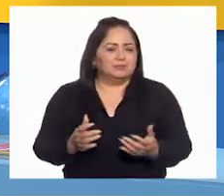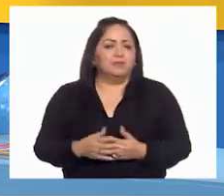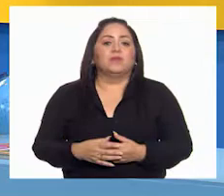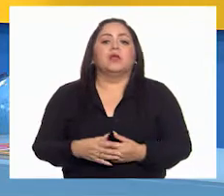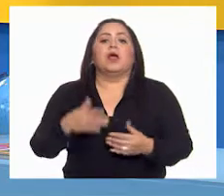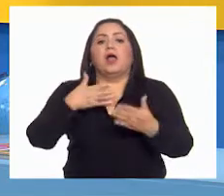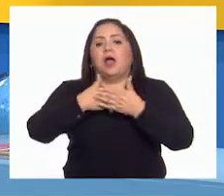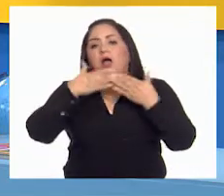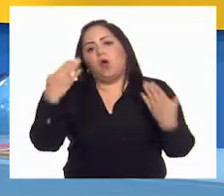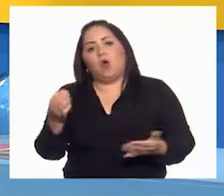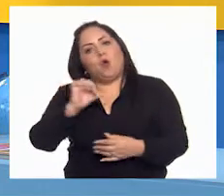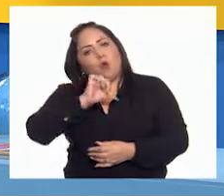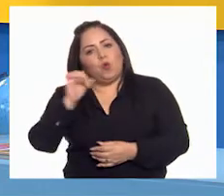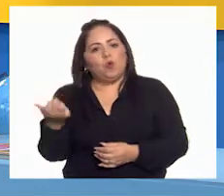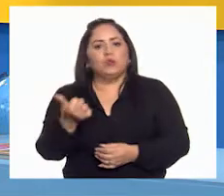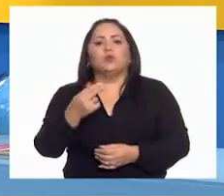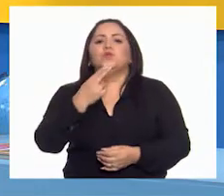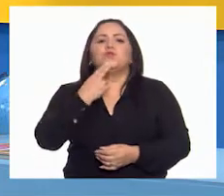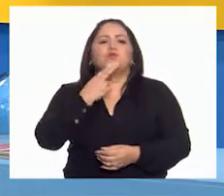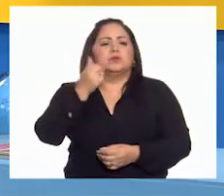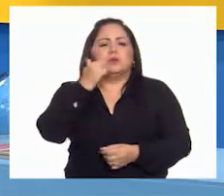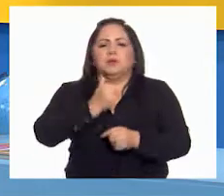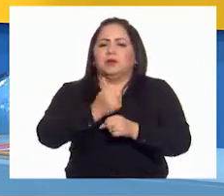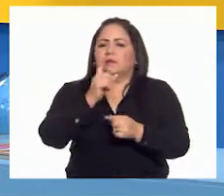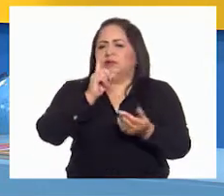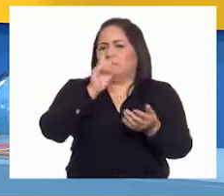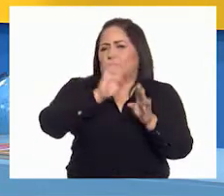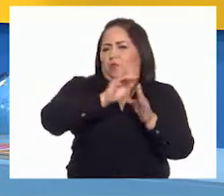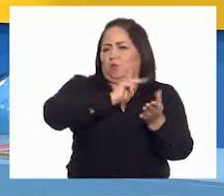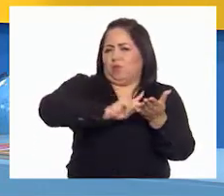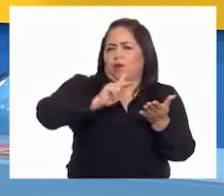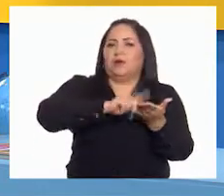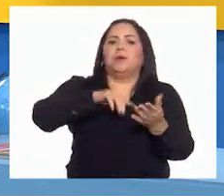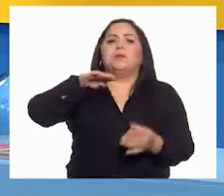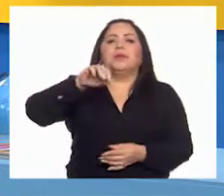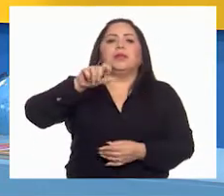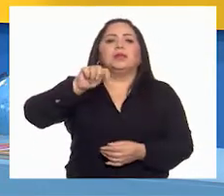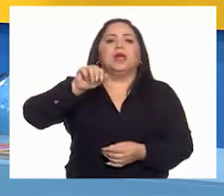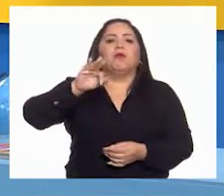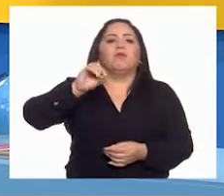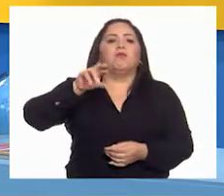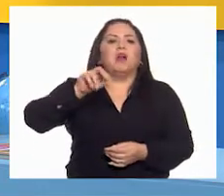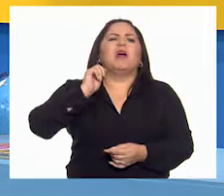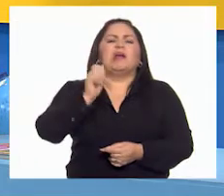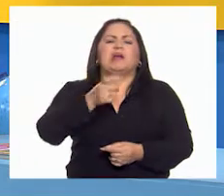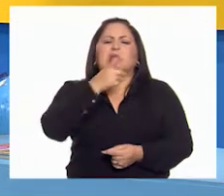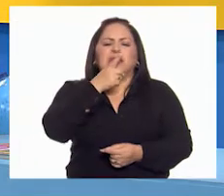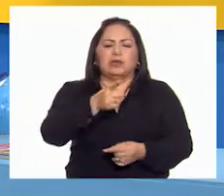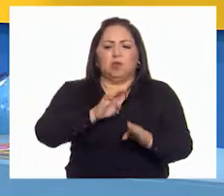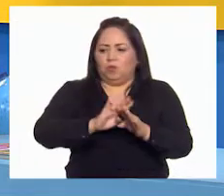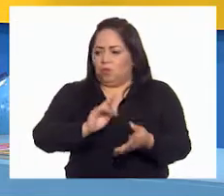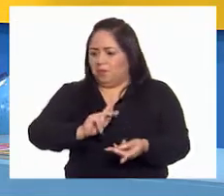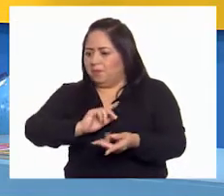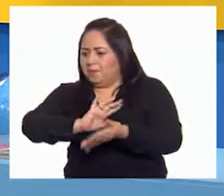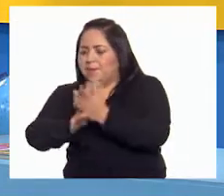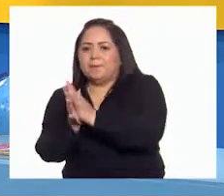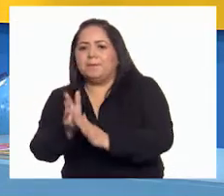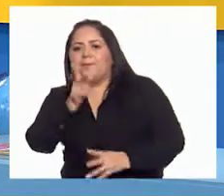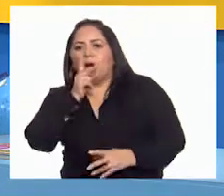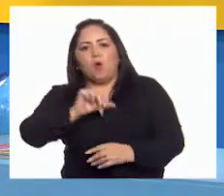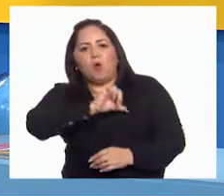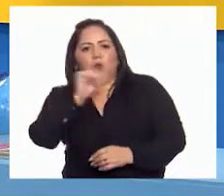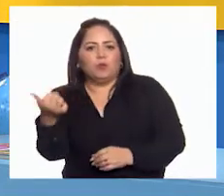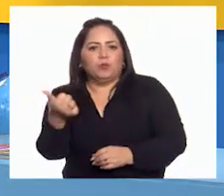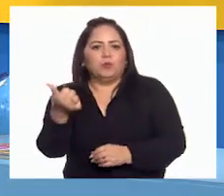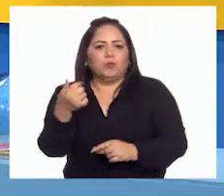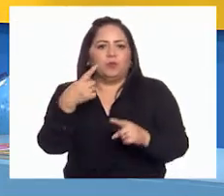Vamos con otra figura muy utilizada en la poesía, la metáfora. Esta consiste en sustituir una palabra por otra